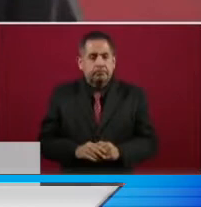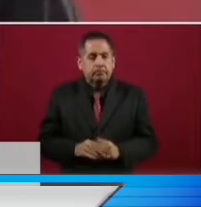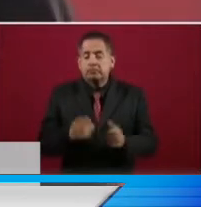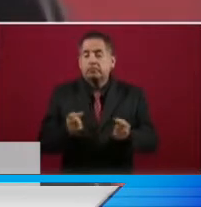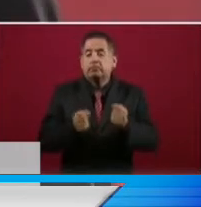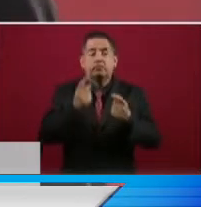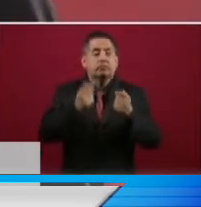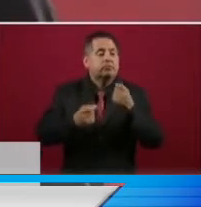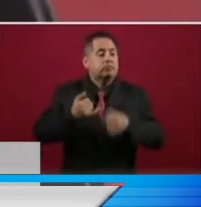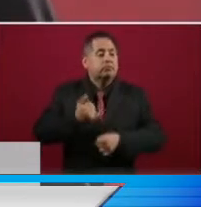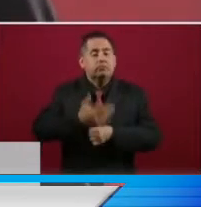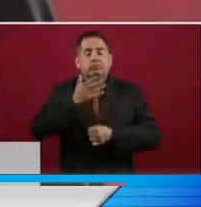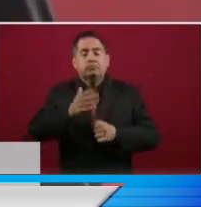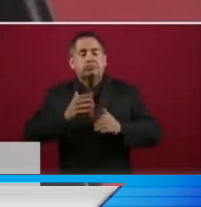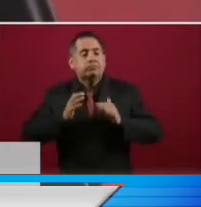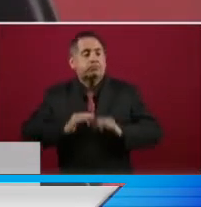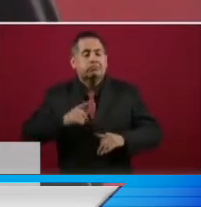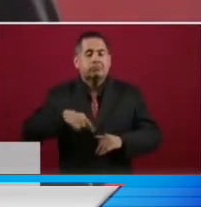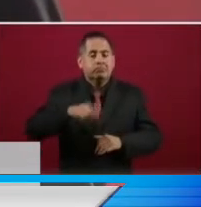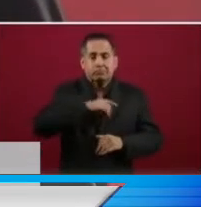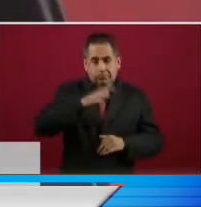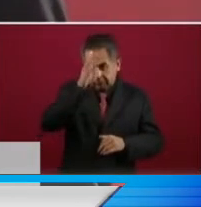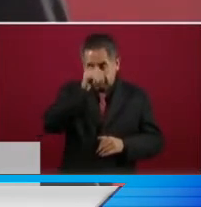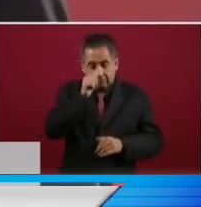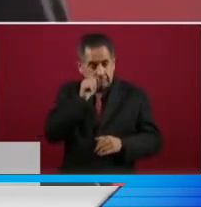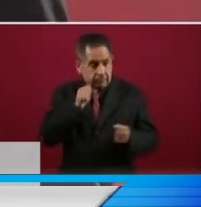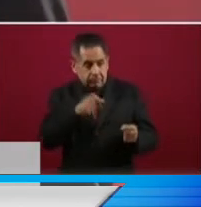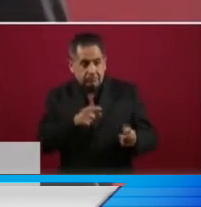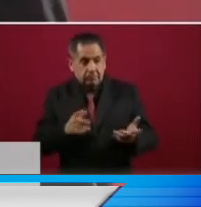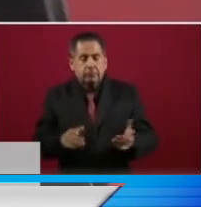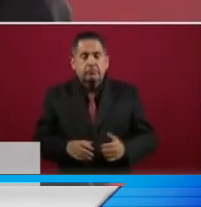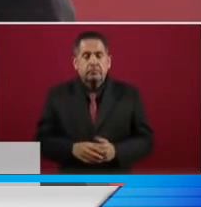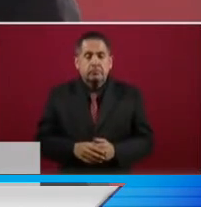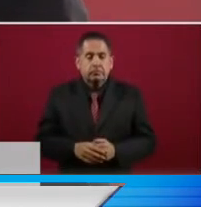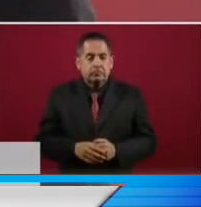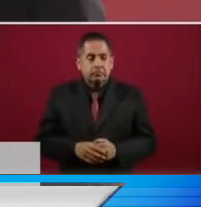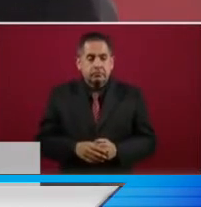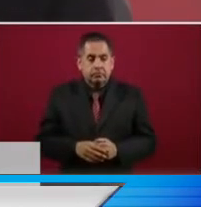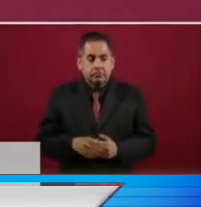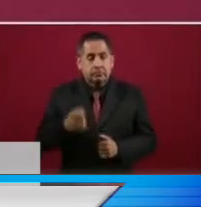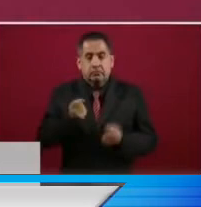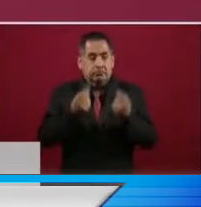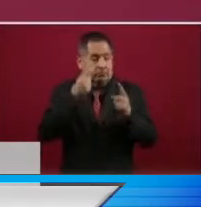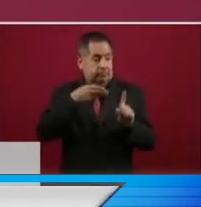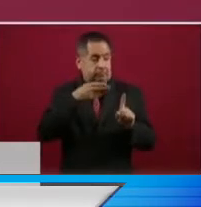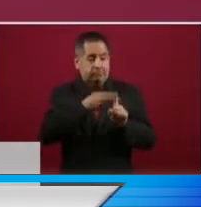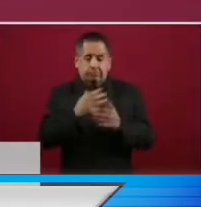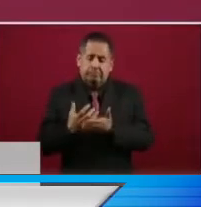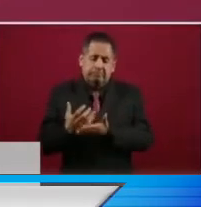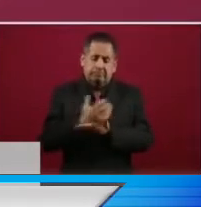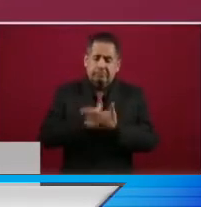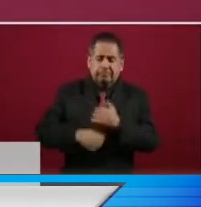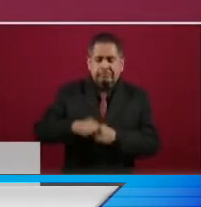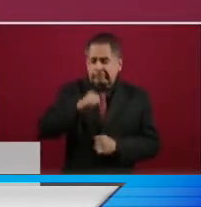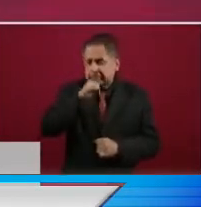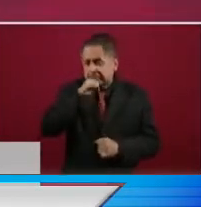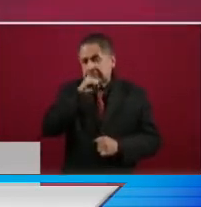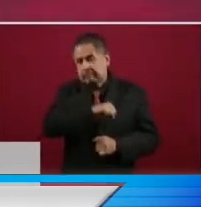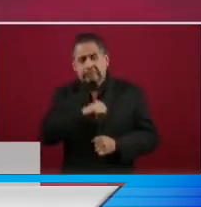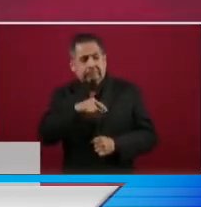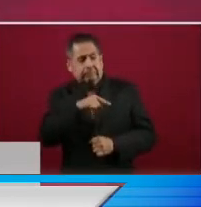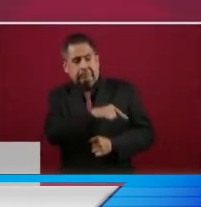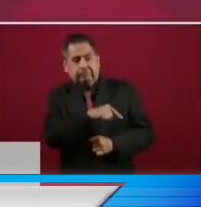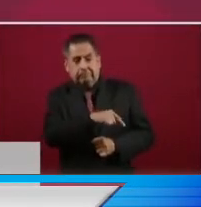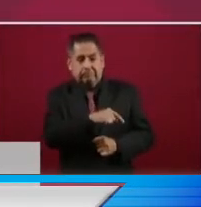de medicamentos. 3 empresas acapararon la venta de medicamentos para el gobierno. Existen políticos e incluso medios de comunicación en